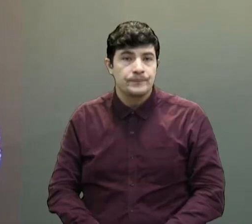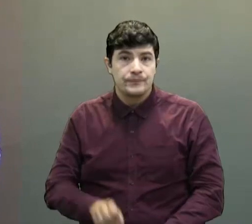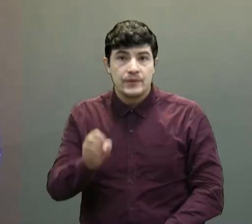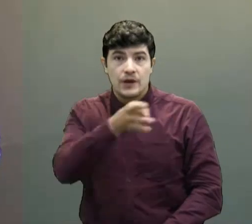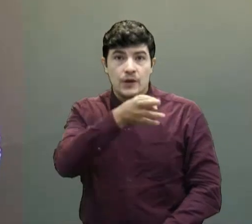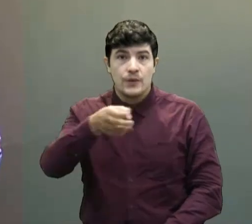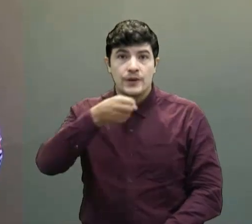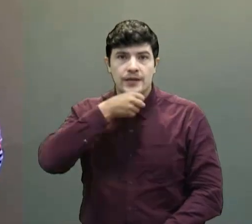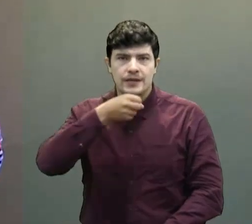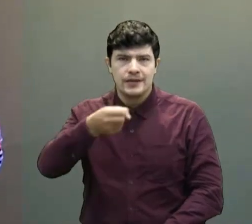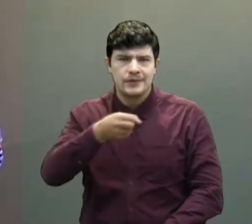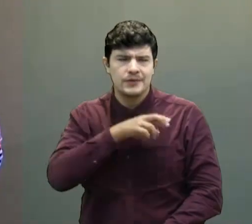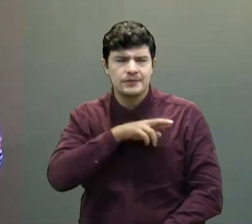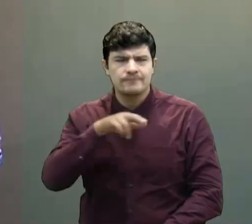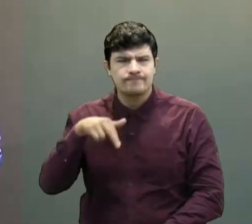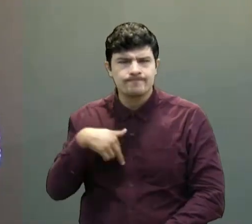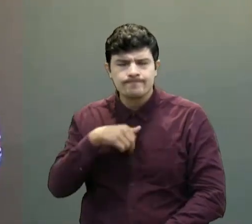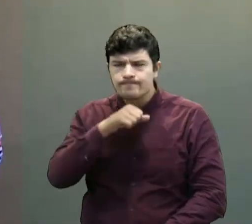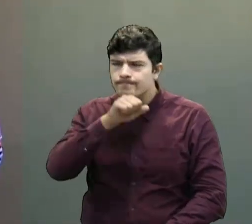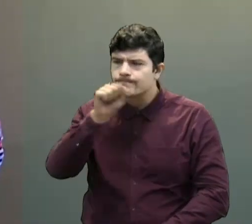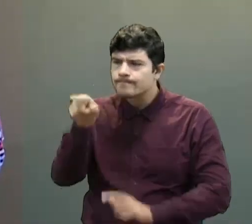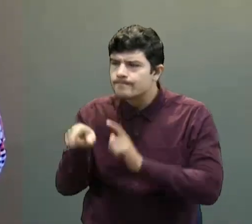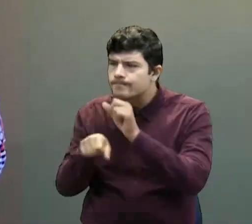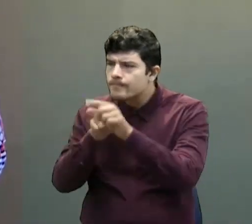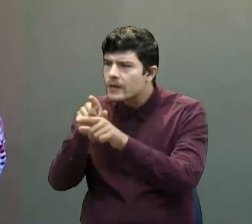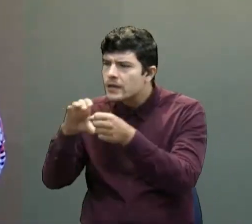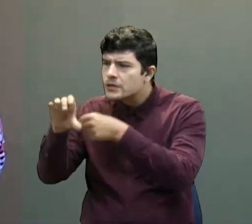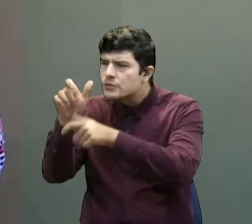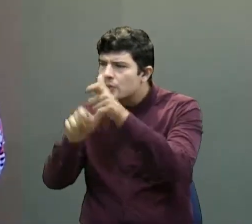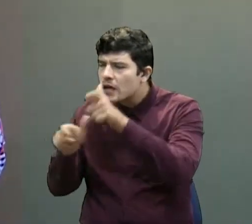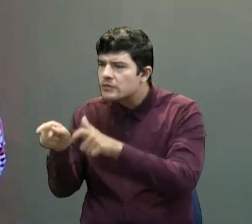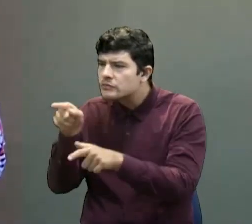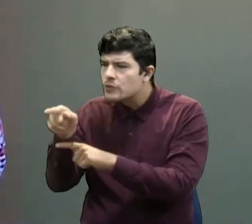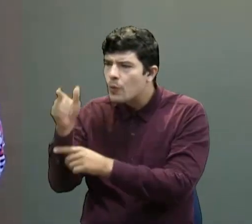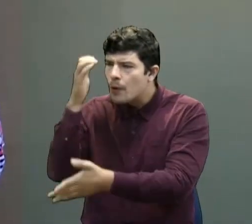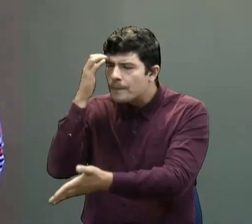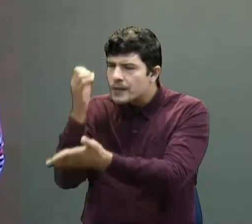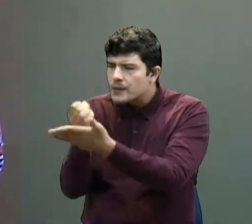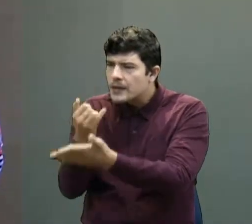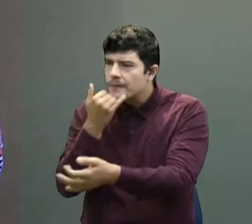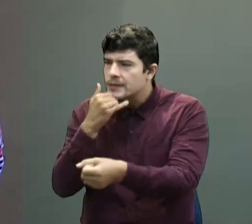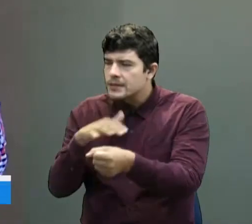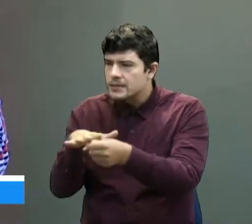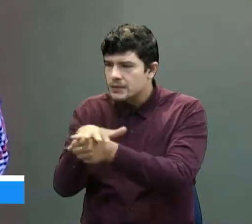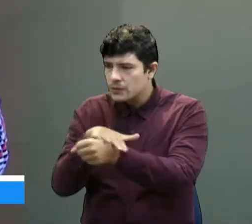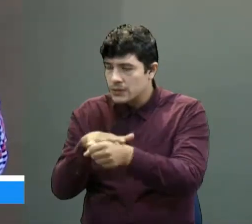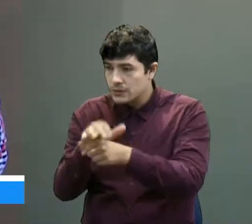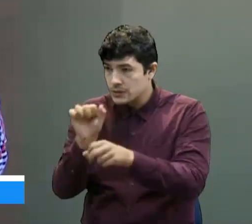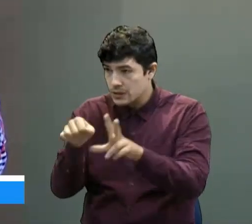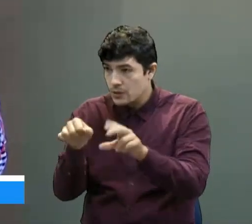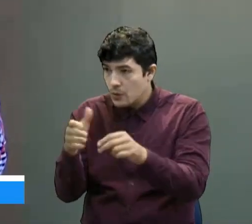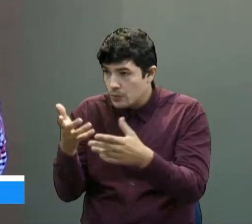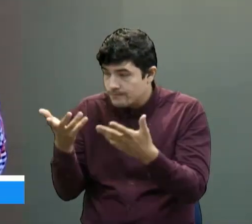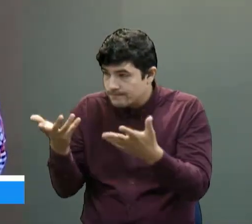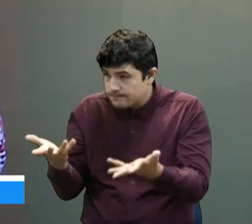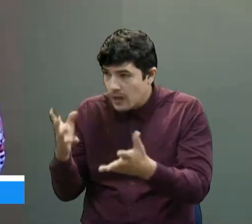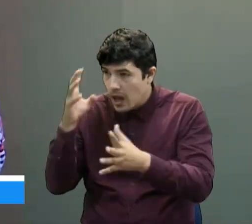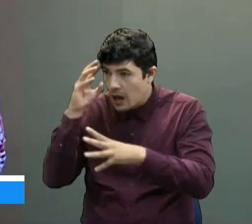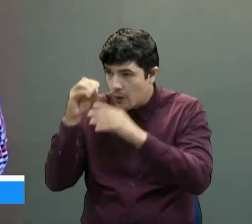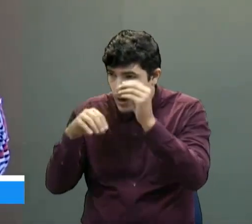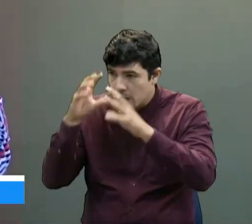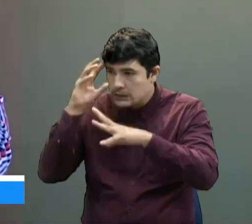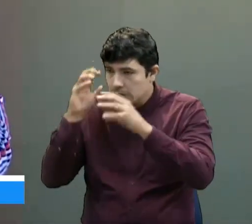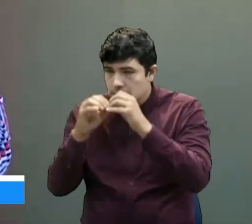Oriente Noticias le preguntó a los ciudadanos su opinión sobre los hechos ocurridos en el establecimiento comercial. Esto fue lo que nos